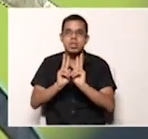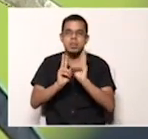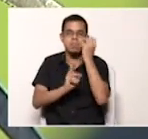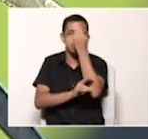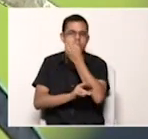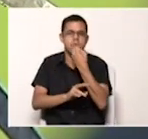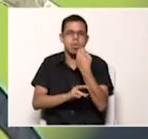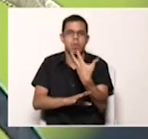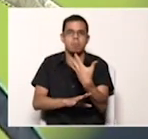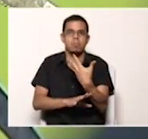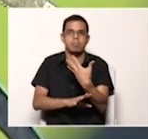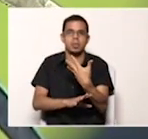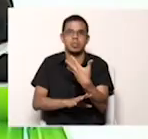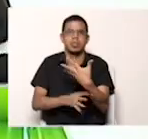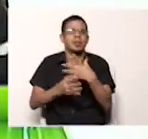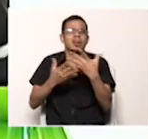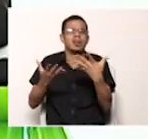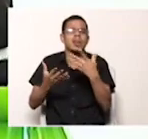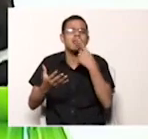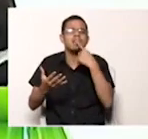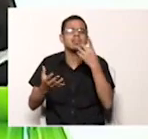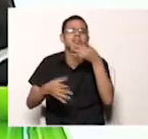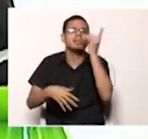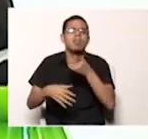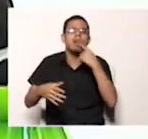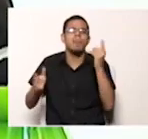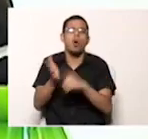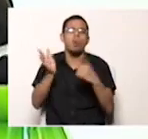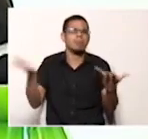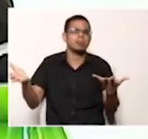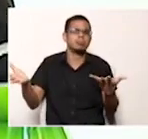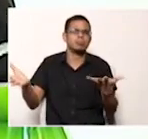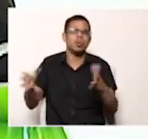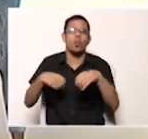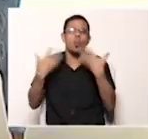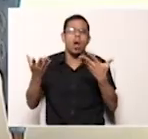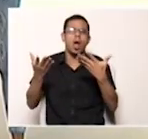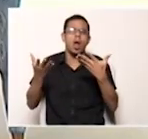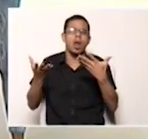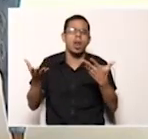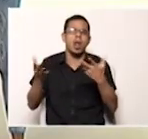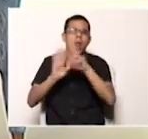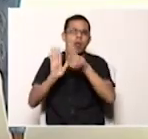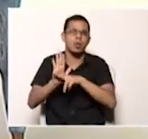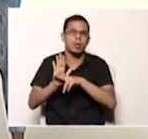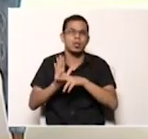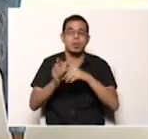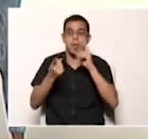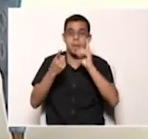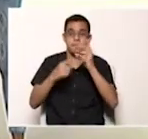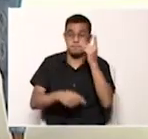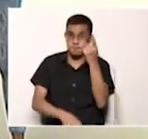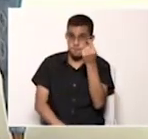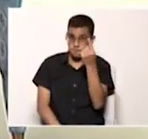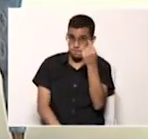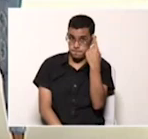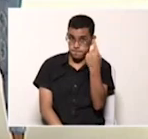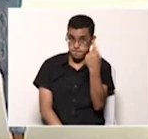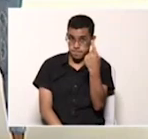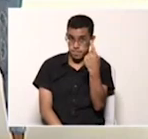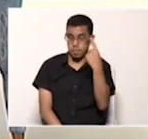hermosa, ¿qué debemos cumplir, profesora Omaira? Tener conciencia de... Tener conciencia. ¿Qué más, profe